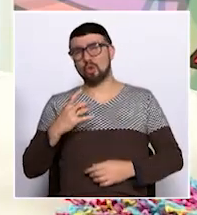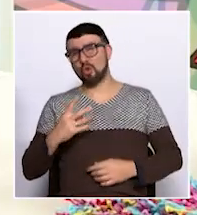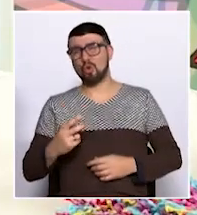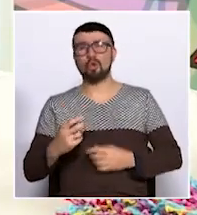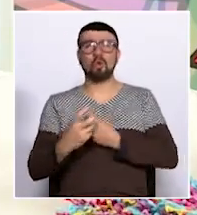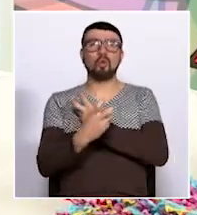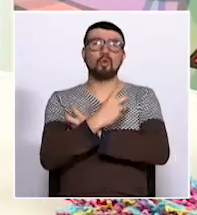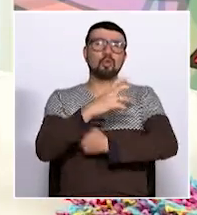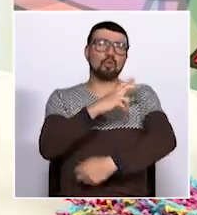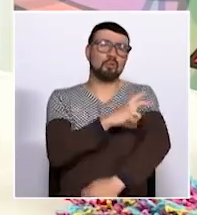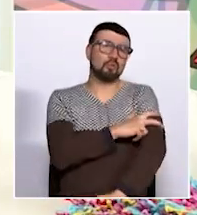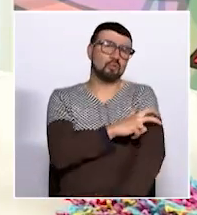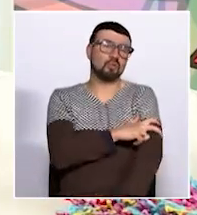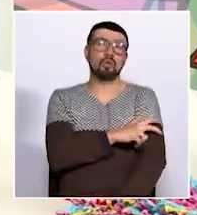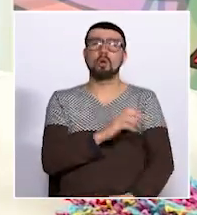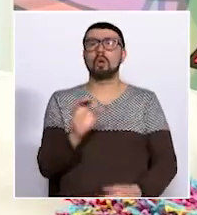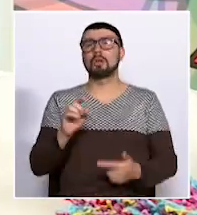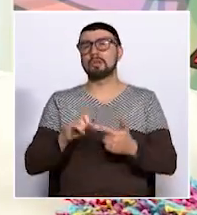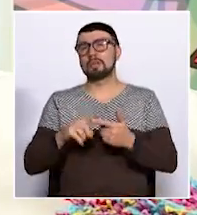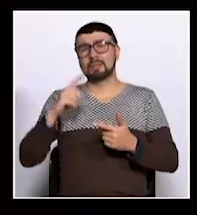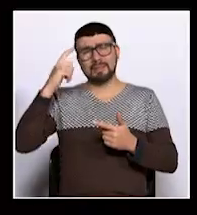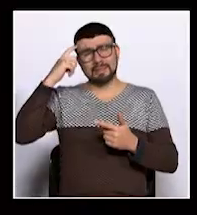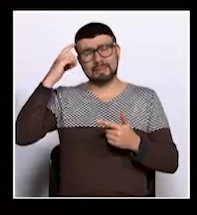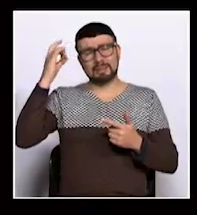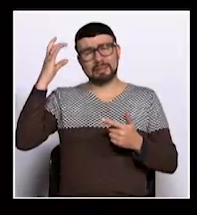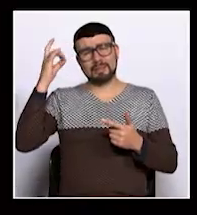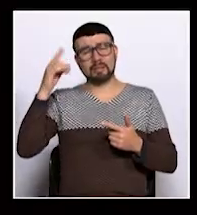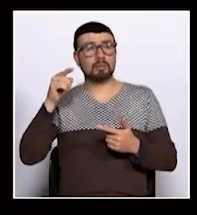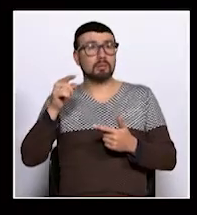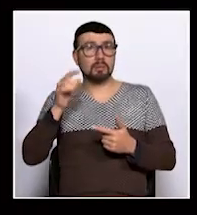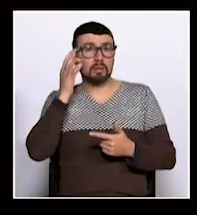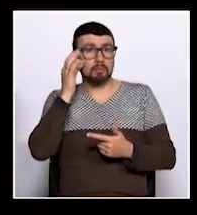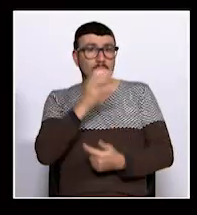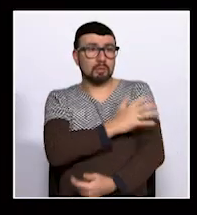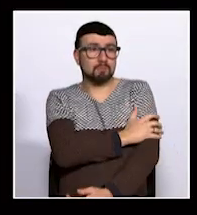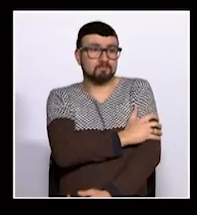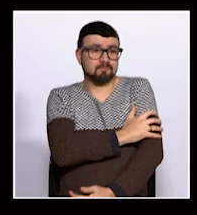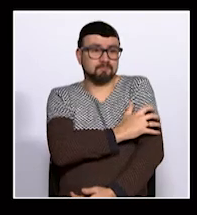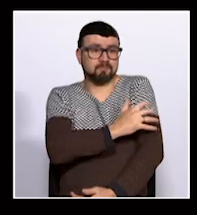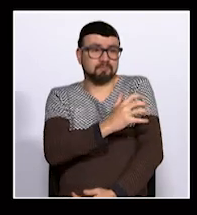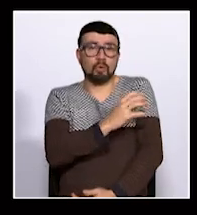de cabeza que pueden ser por una tensión arterial, porque pueden que se le haya estallado